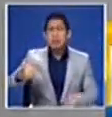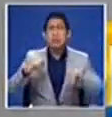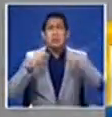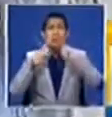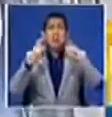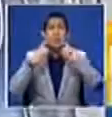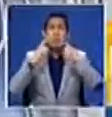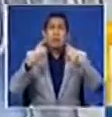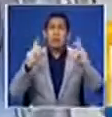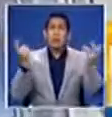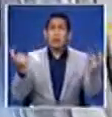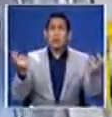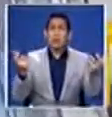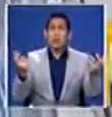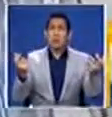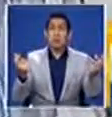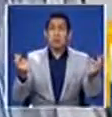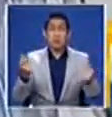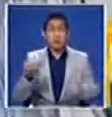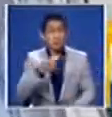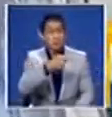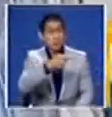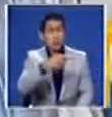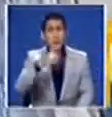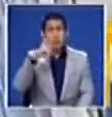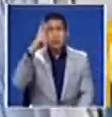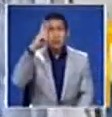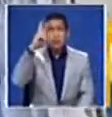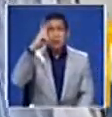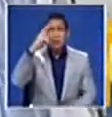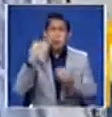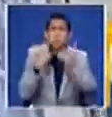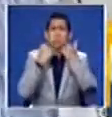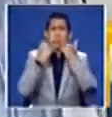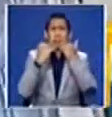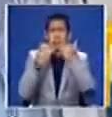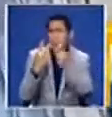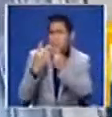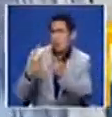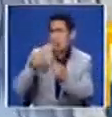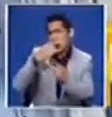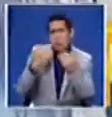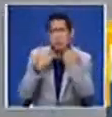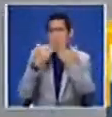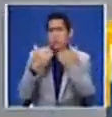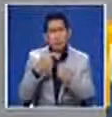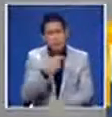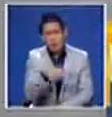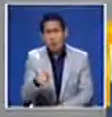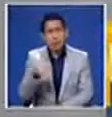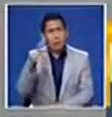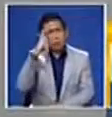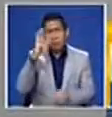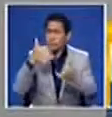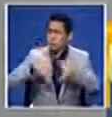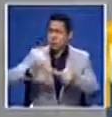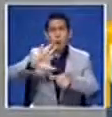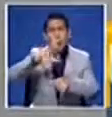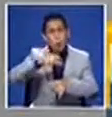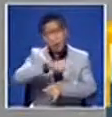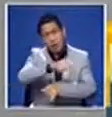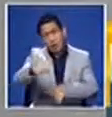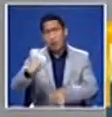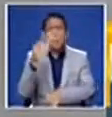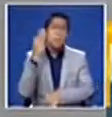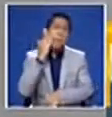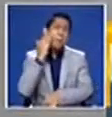corriendo, incluso ya no les importó que hubiera niños, si solamente cogieron, llegaron con arma, lo hicieron, se llevaron los teléfonos de las mamitas, o sea, las invitadas a la